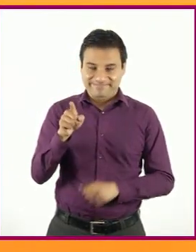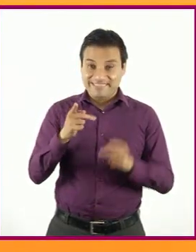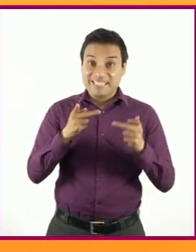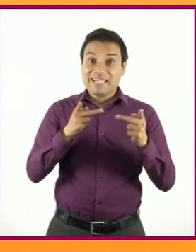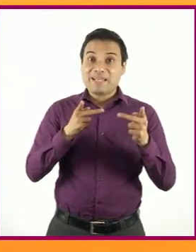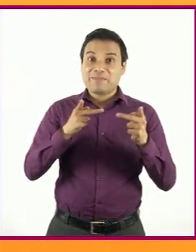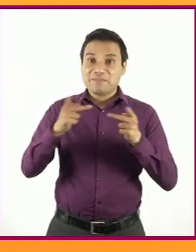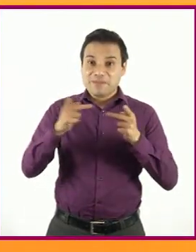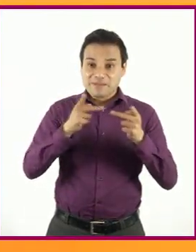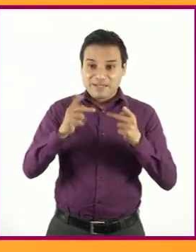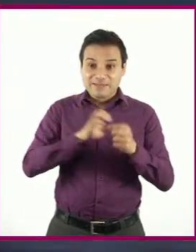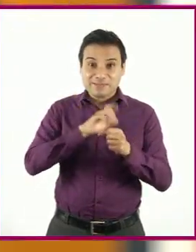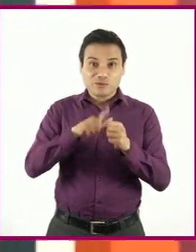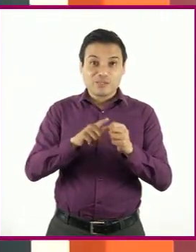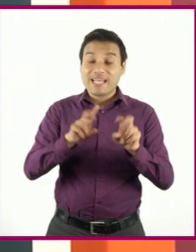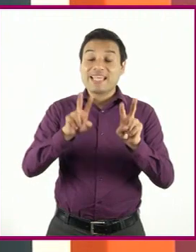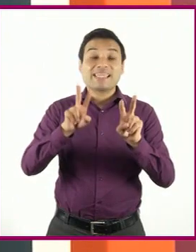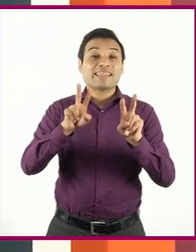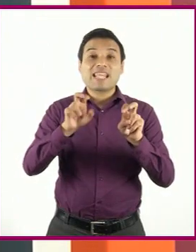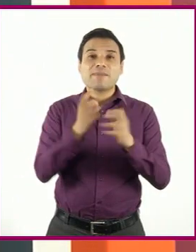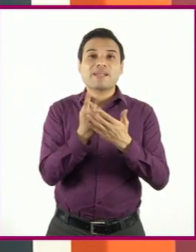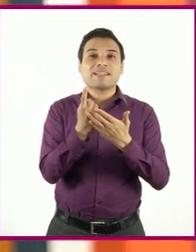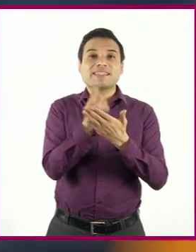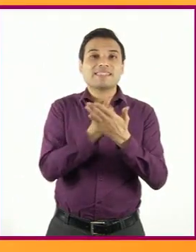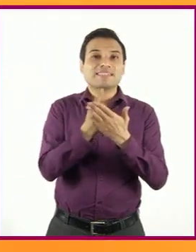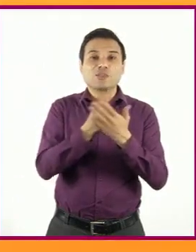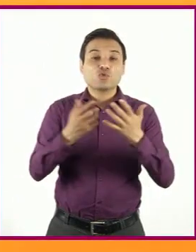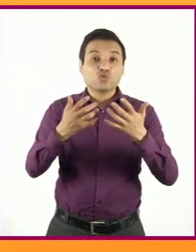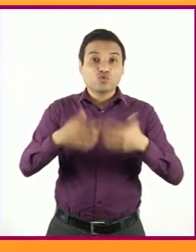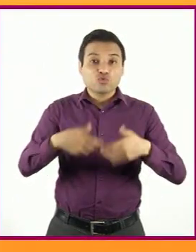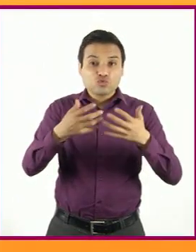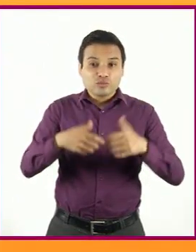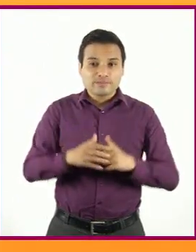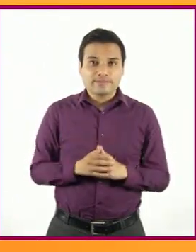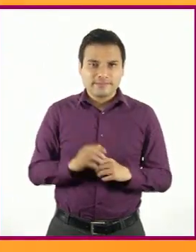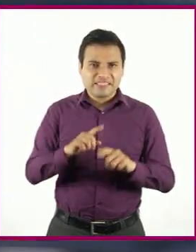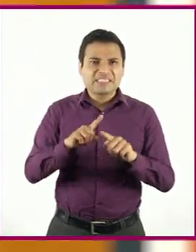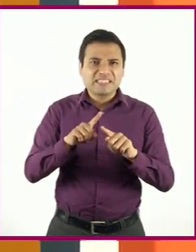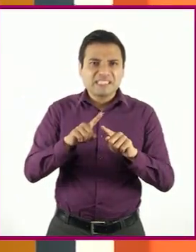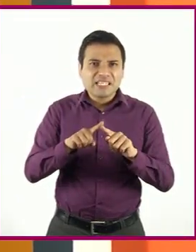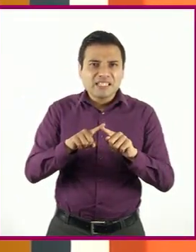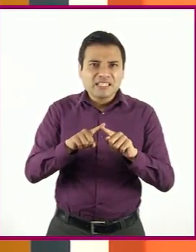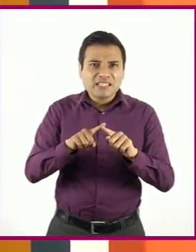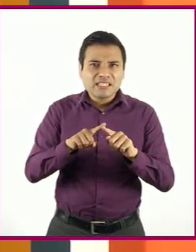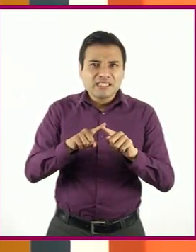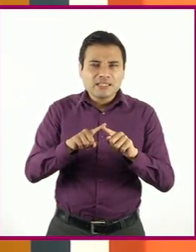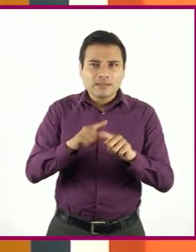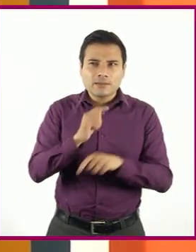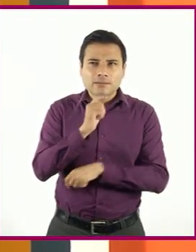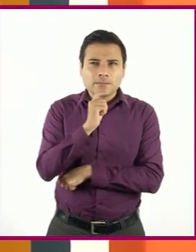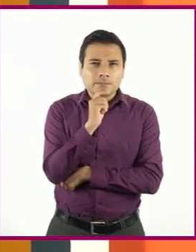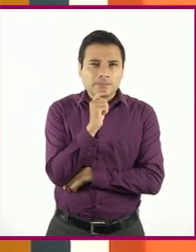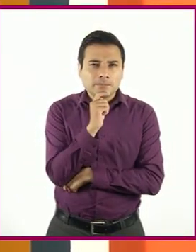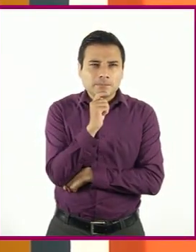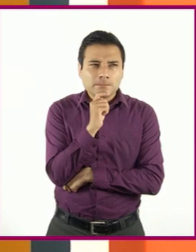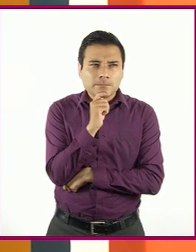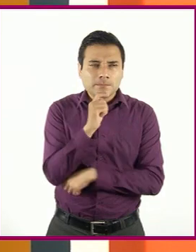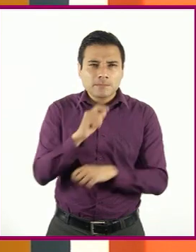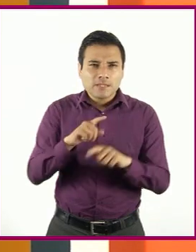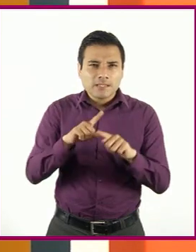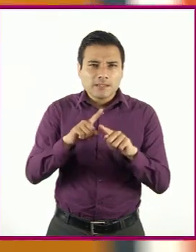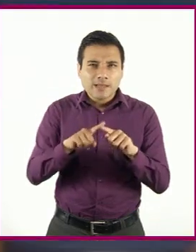hablar sobre diseño industrial. ¿En serio? ¿Quién? ¿Adivina? A ver, déjame